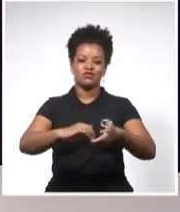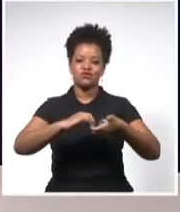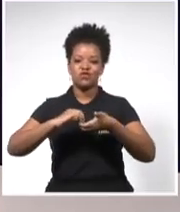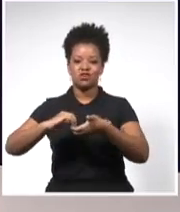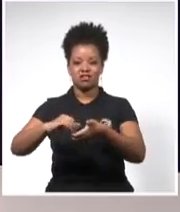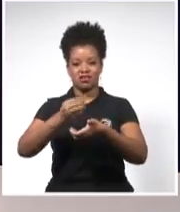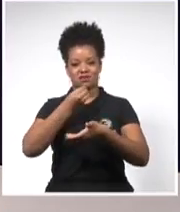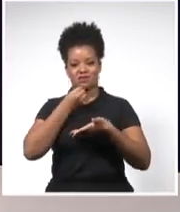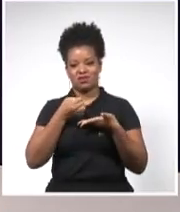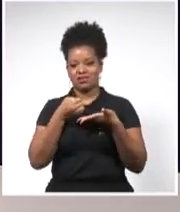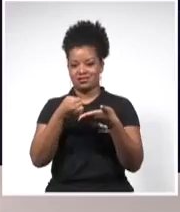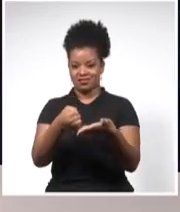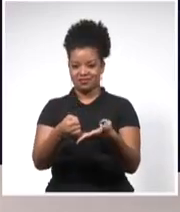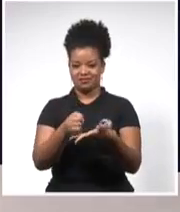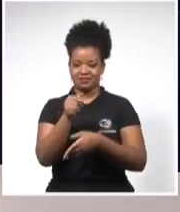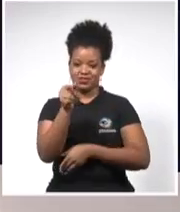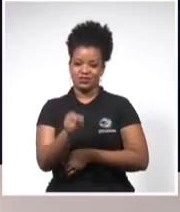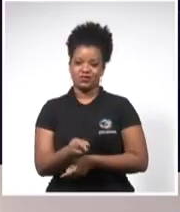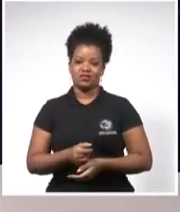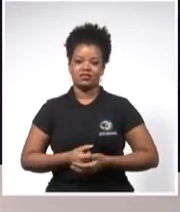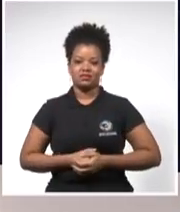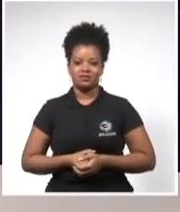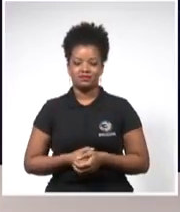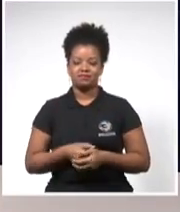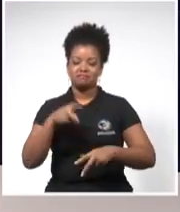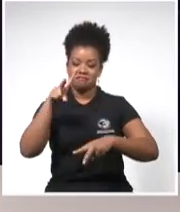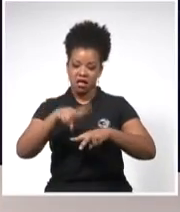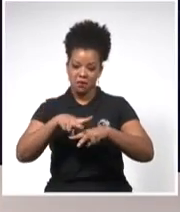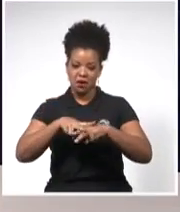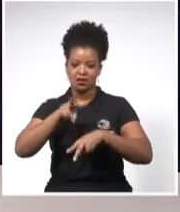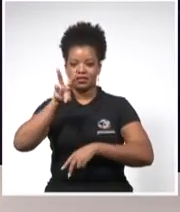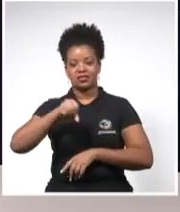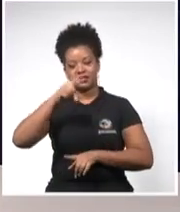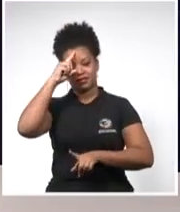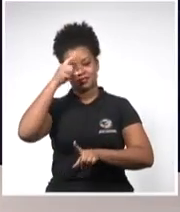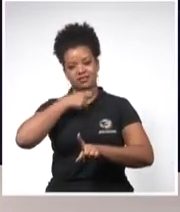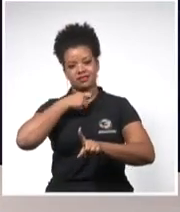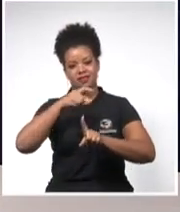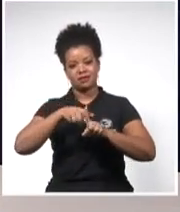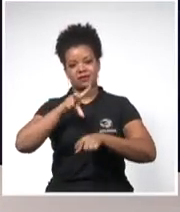ofrecer el ser humano. La Habana, 30 de septiembre de 2020.